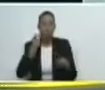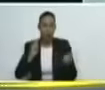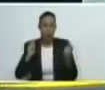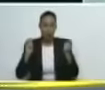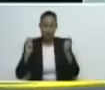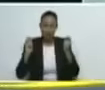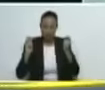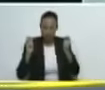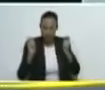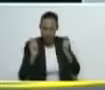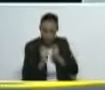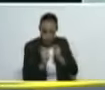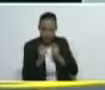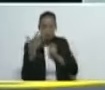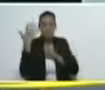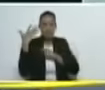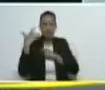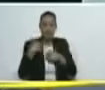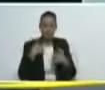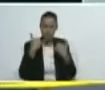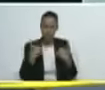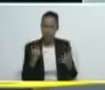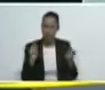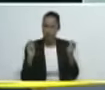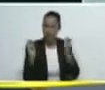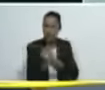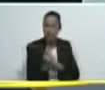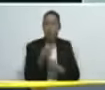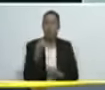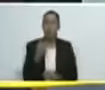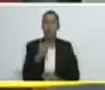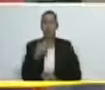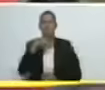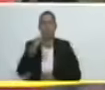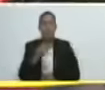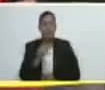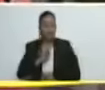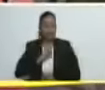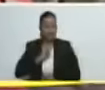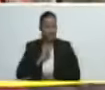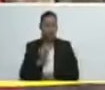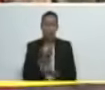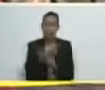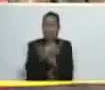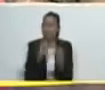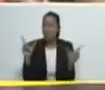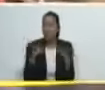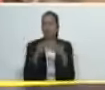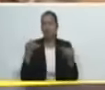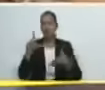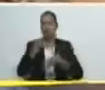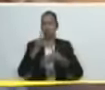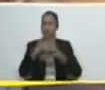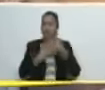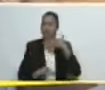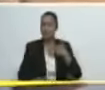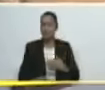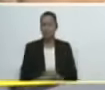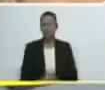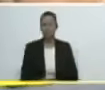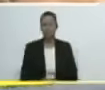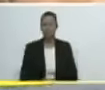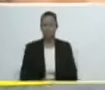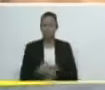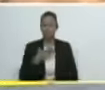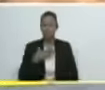lo afirmativo venezolano, nuestra verdadera identidad de libertadores y libertadoras de América. Eso es lo que